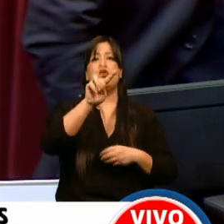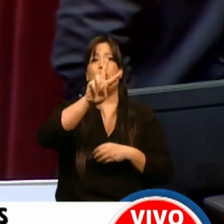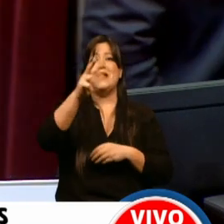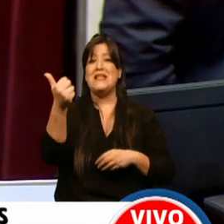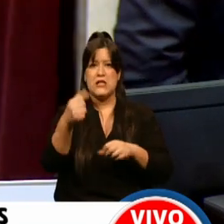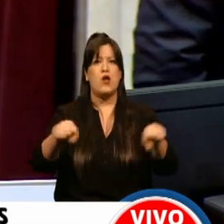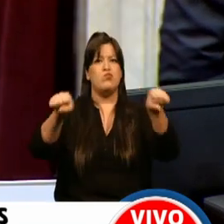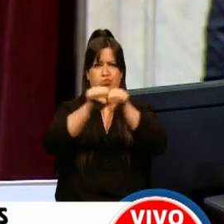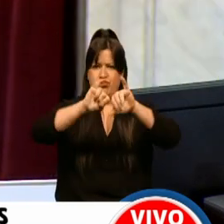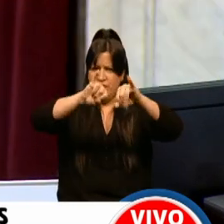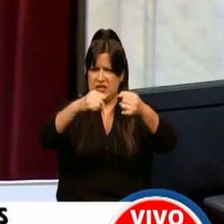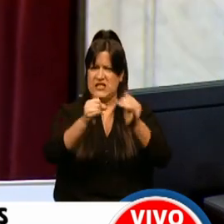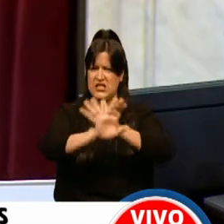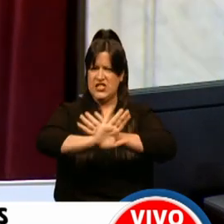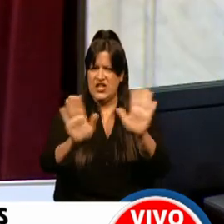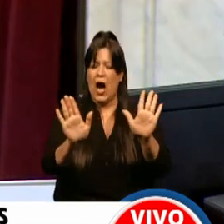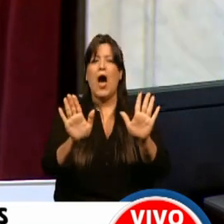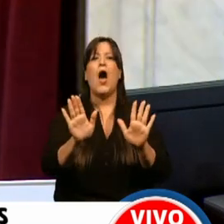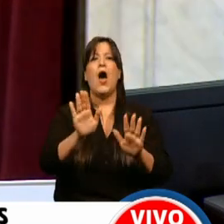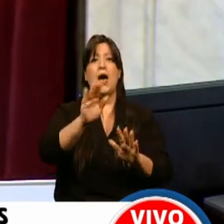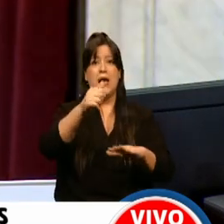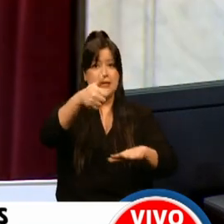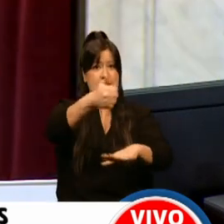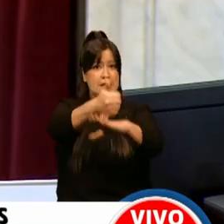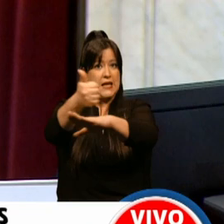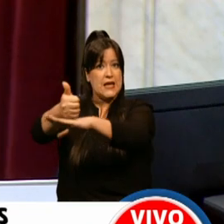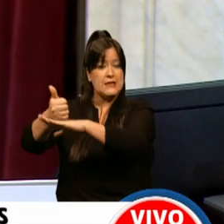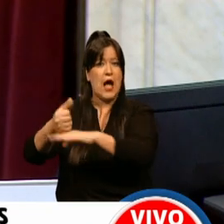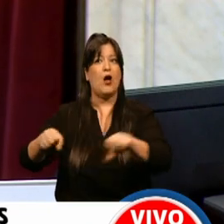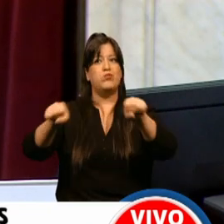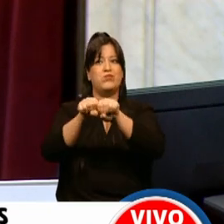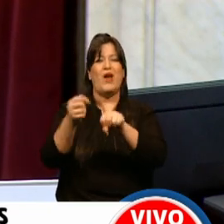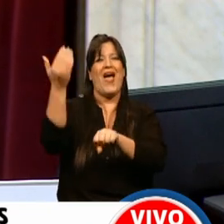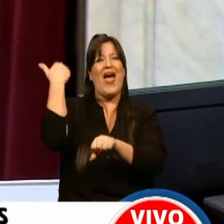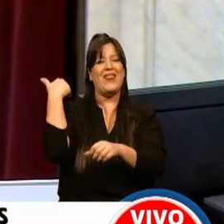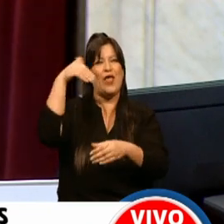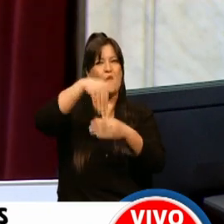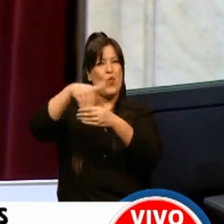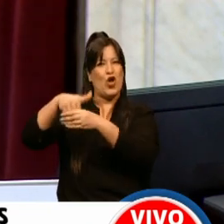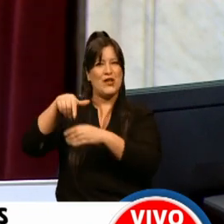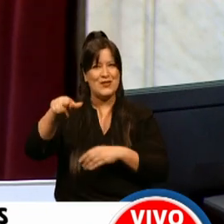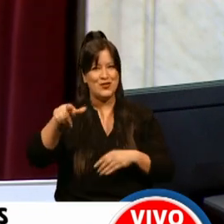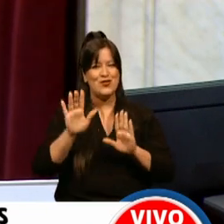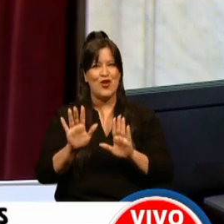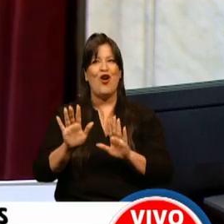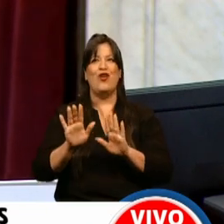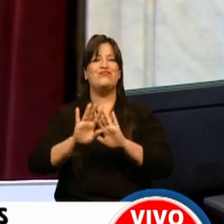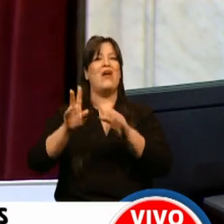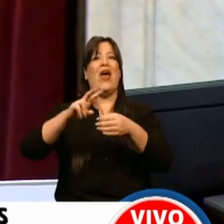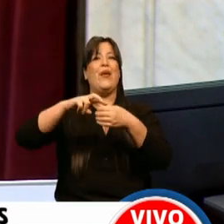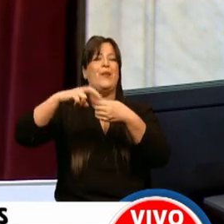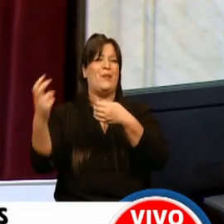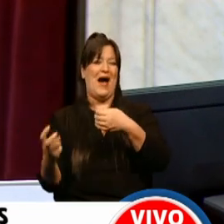logueados muchos de los presentes que han estado bloqueado en las votaciones anterior desde el sistema se lo dio de baja